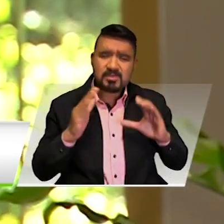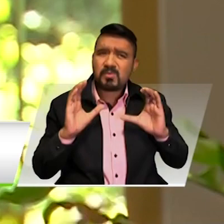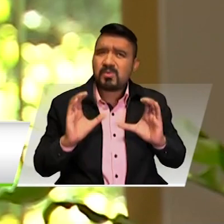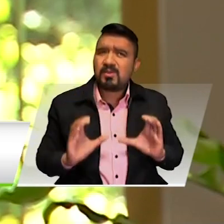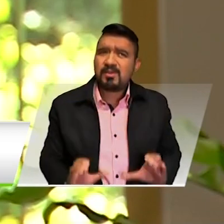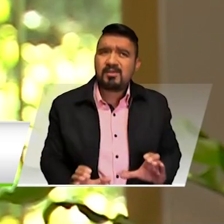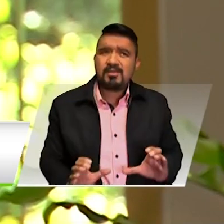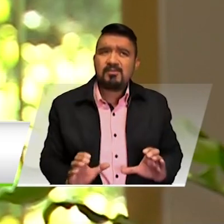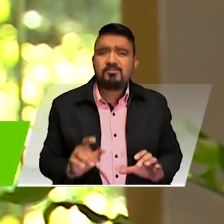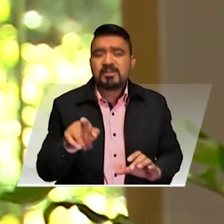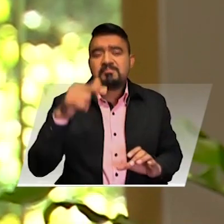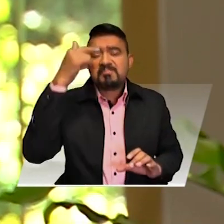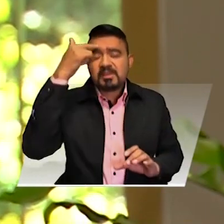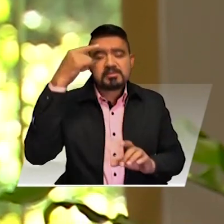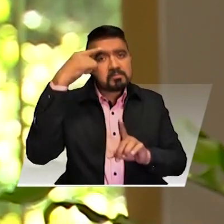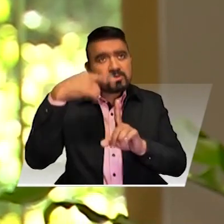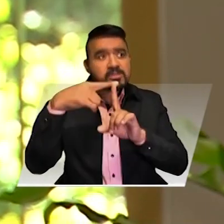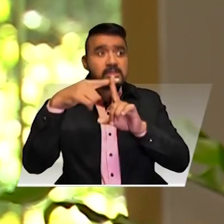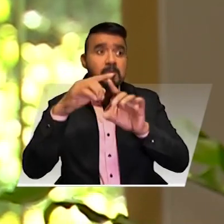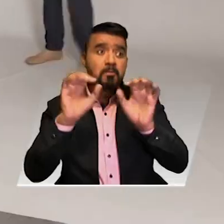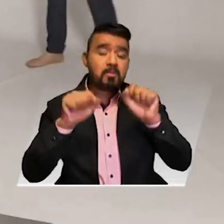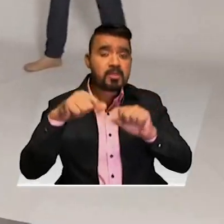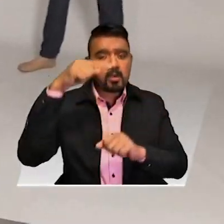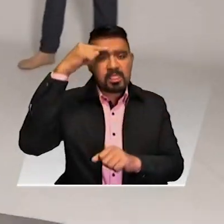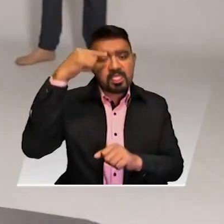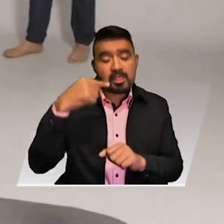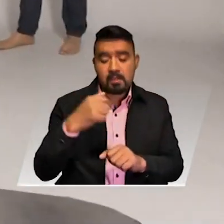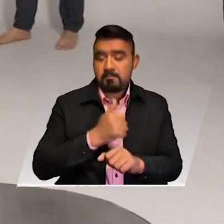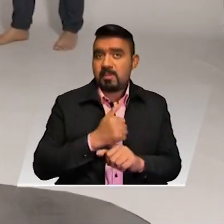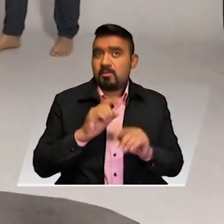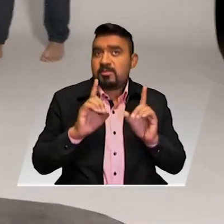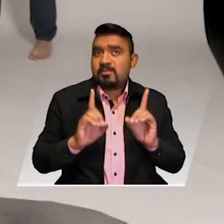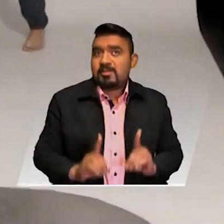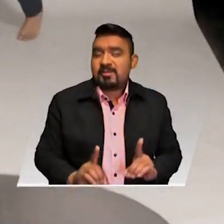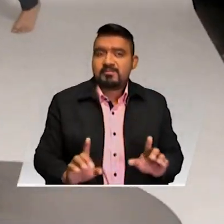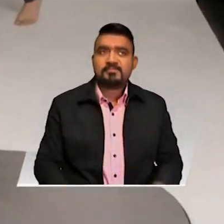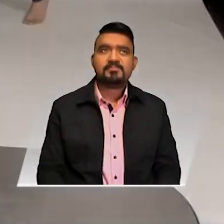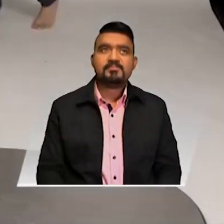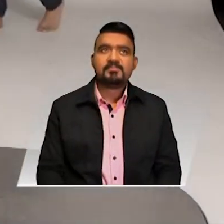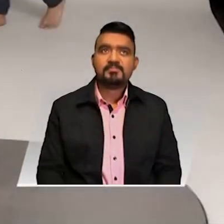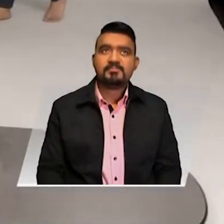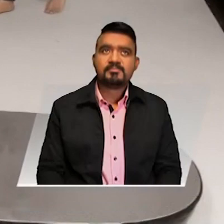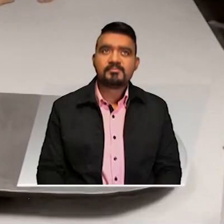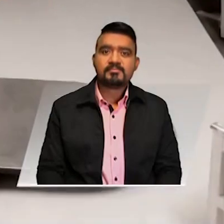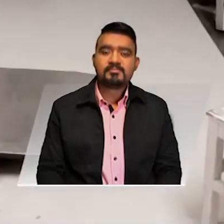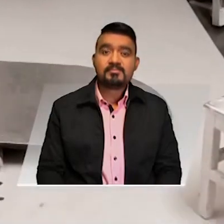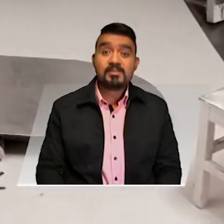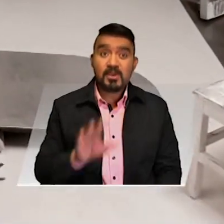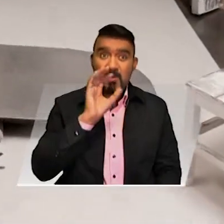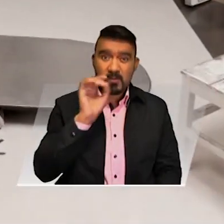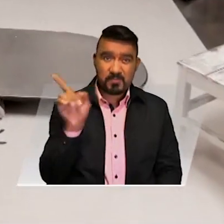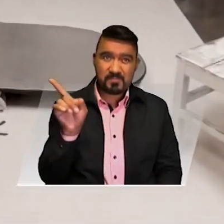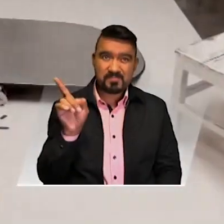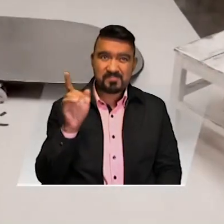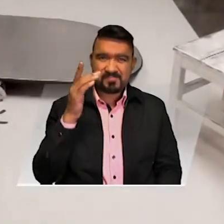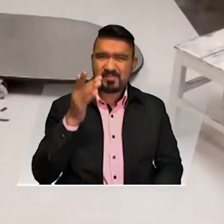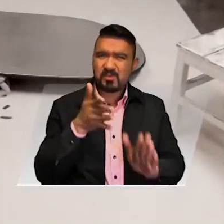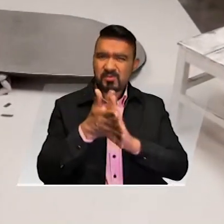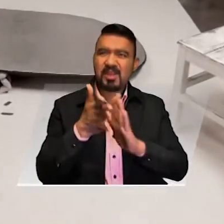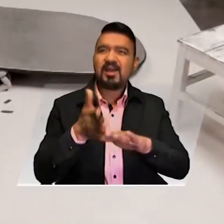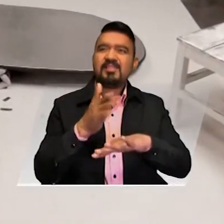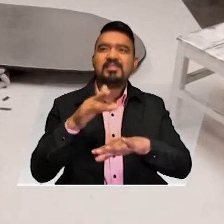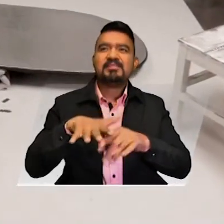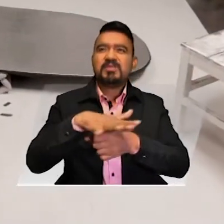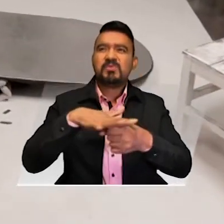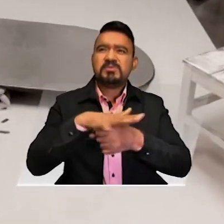lo ves desde un lado negativo o desde un lado positivo. Andrés manifiesta que lo que en algún momento sintió que fue lo peor que le pasó